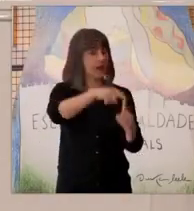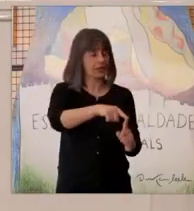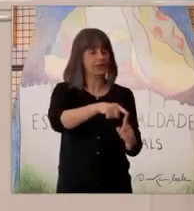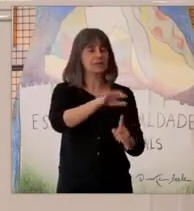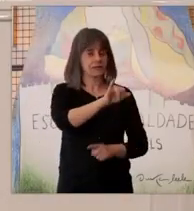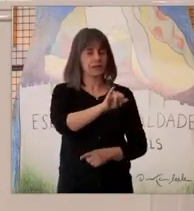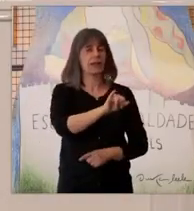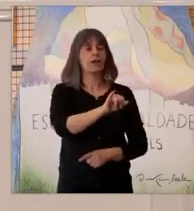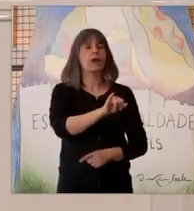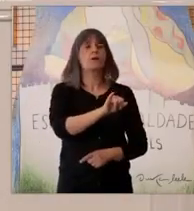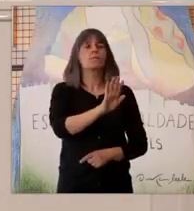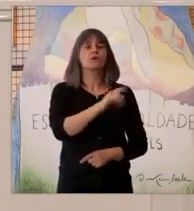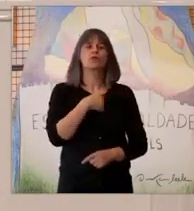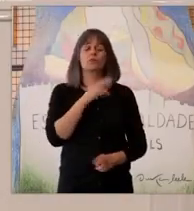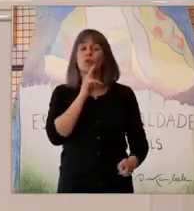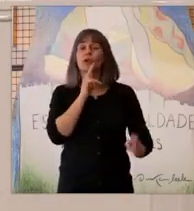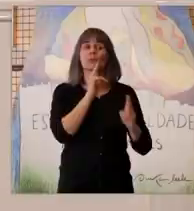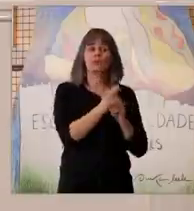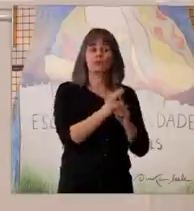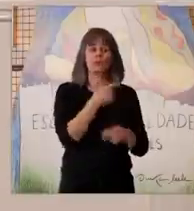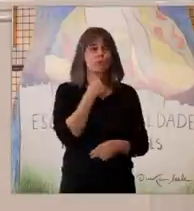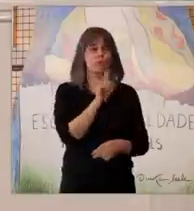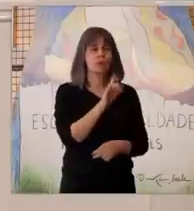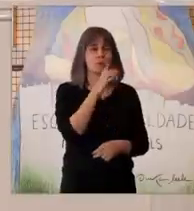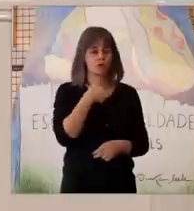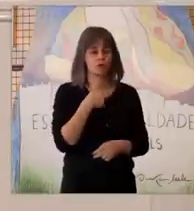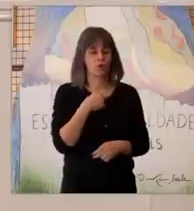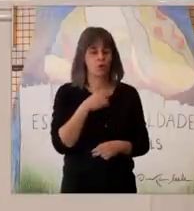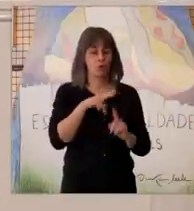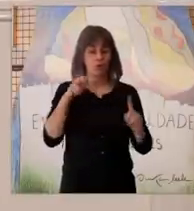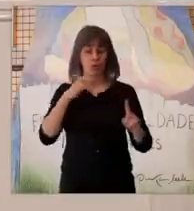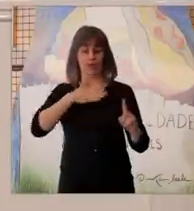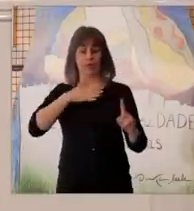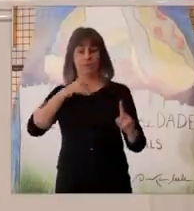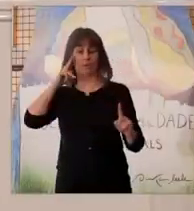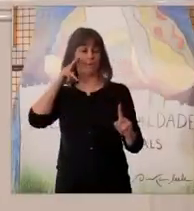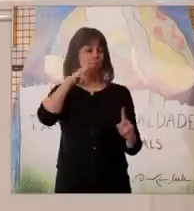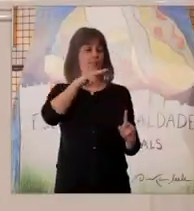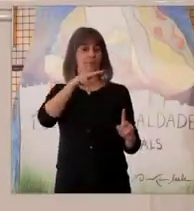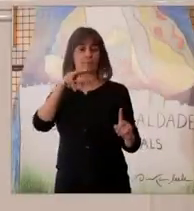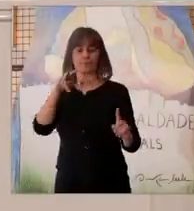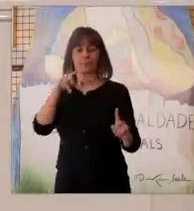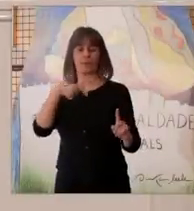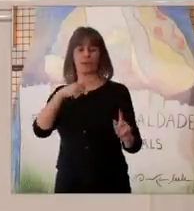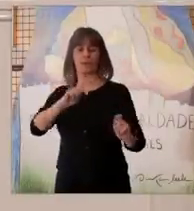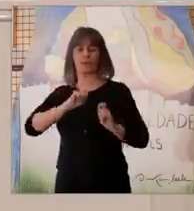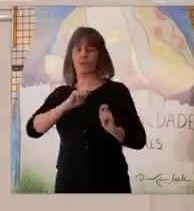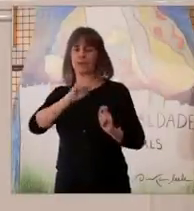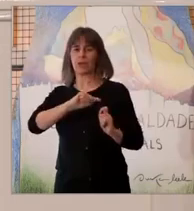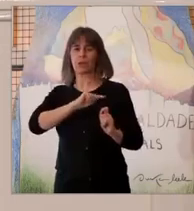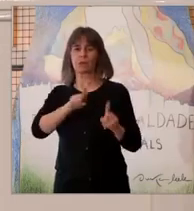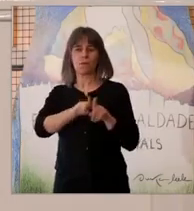contestar a esa pregunta porque como yo miro desde este lado y todo mi mundo es eso siempre tengo la impresión de que Estoy totalmente